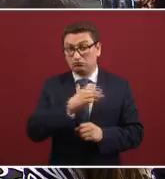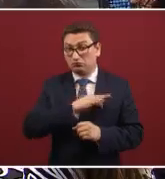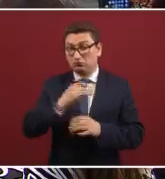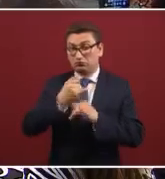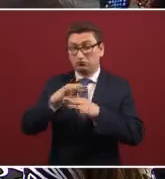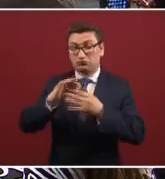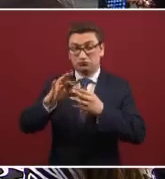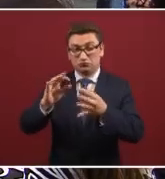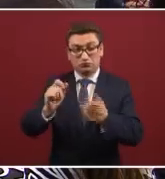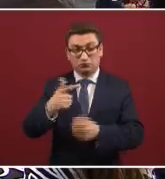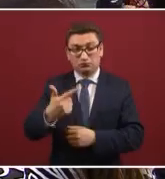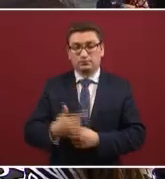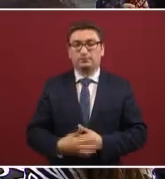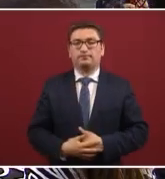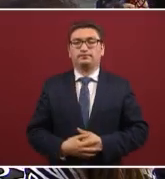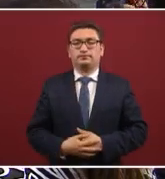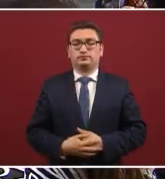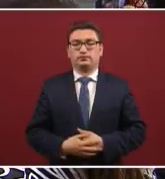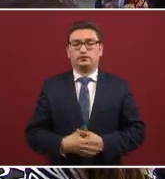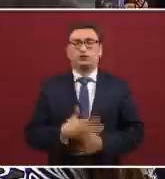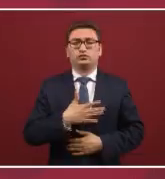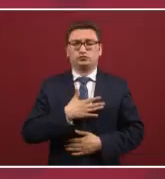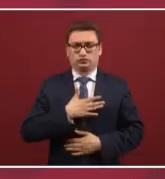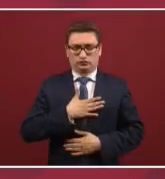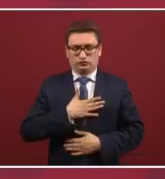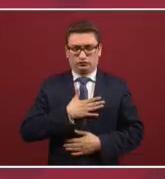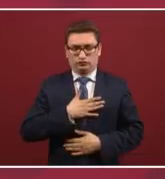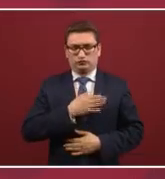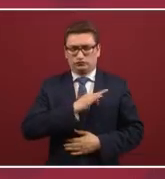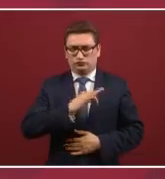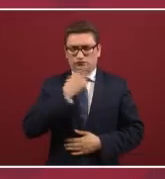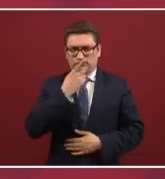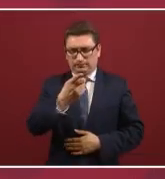puedo decirles es que ya nosotros